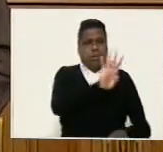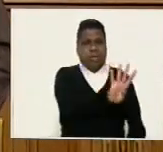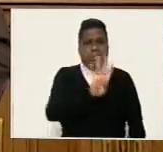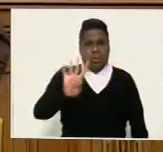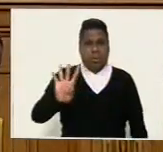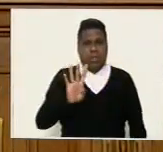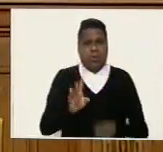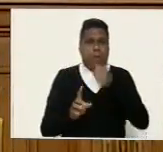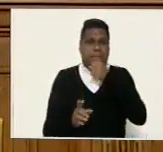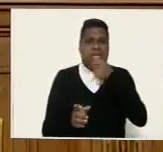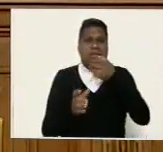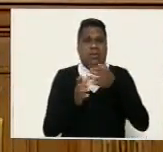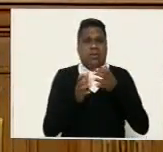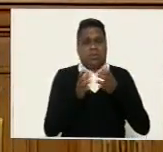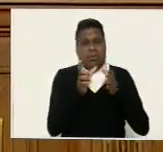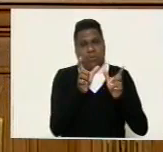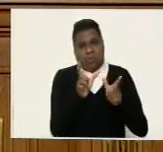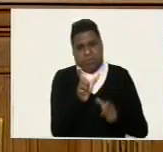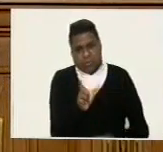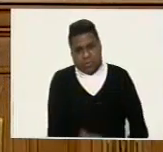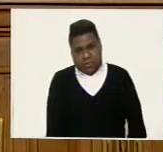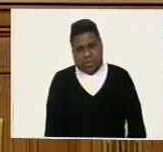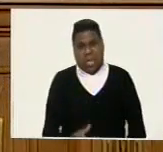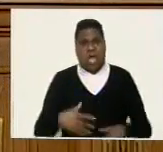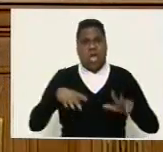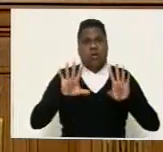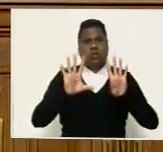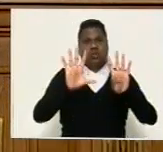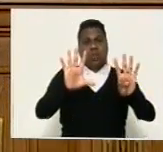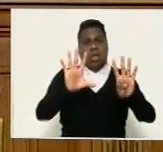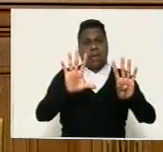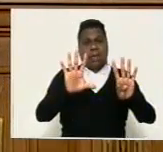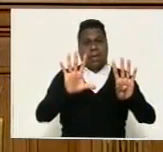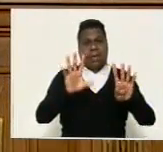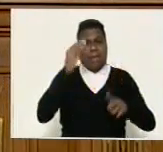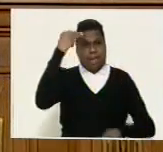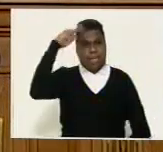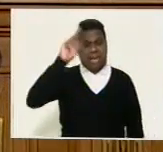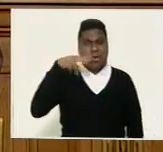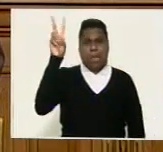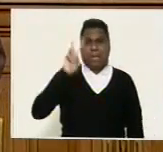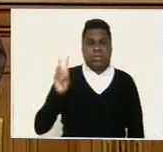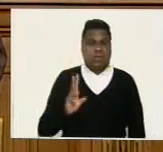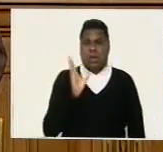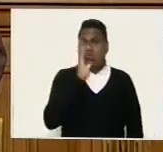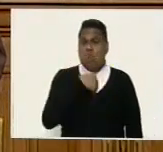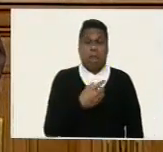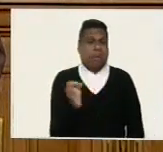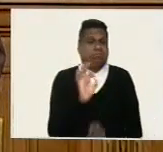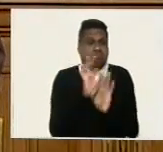cuales van 9 en México. En Venezuela, ninguno.